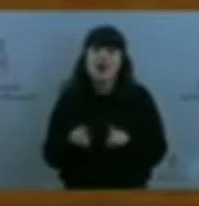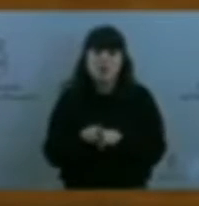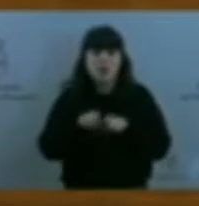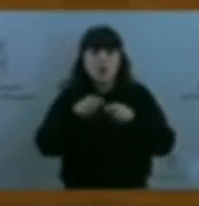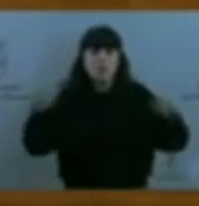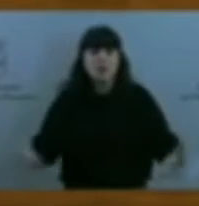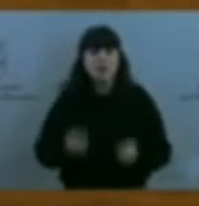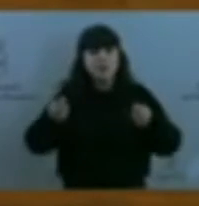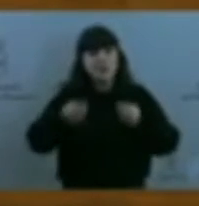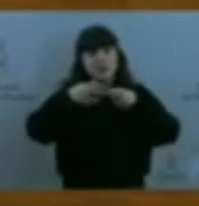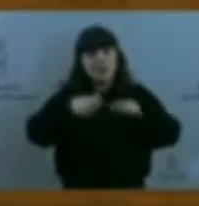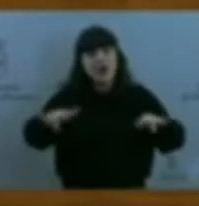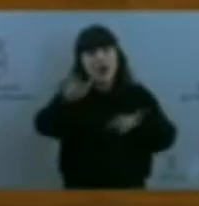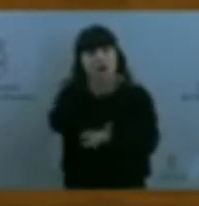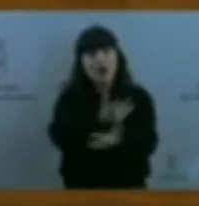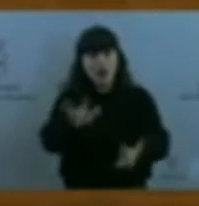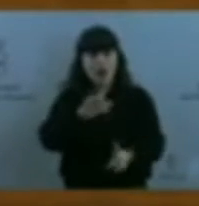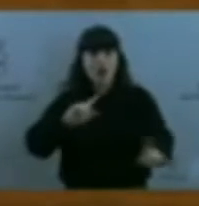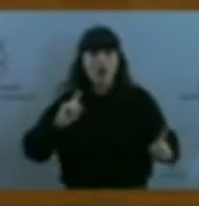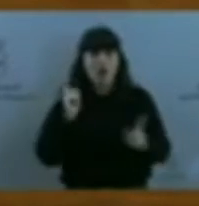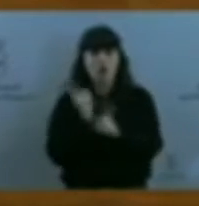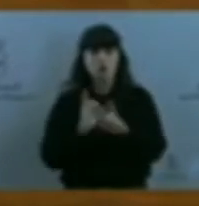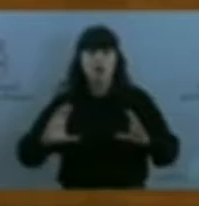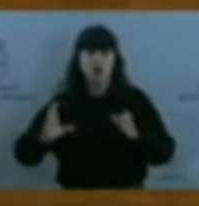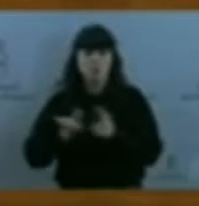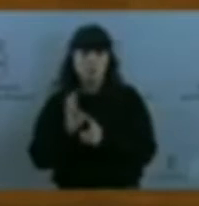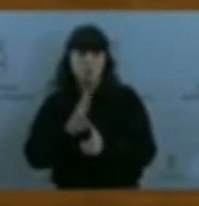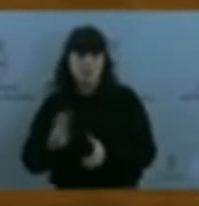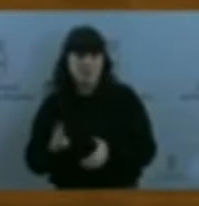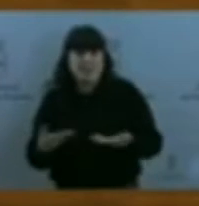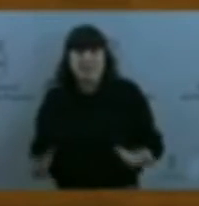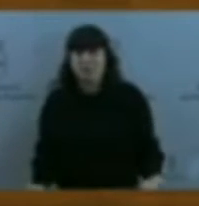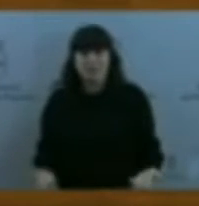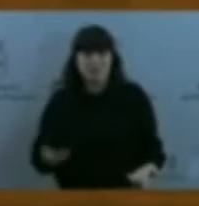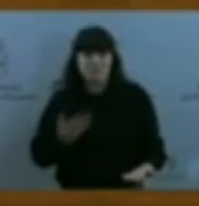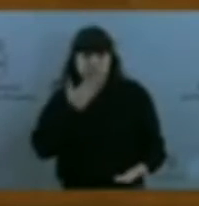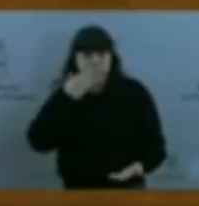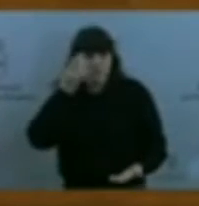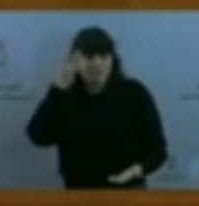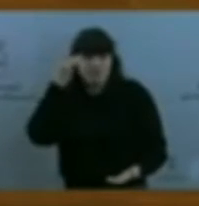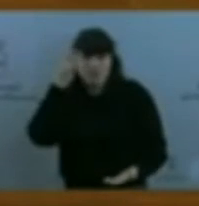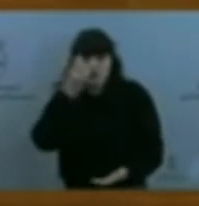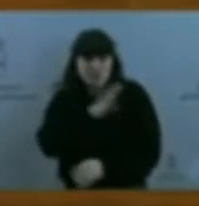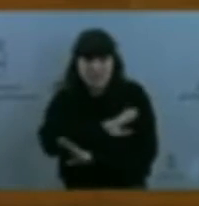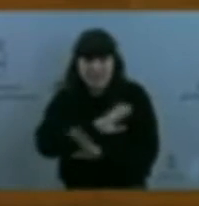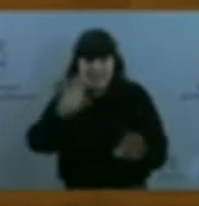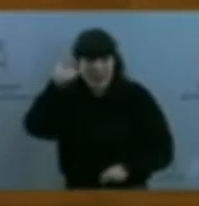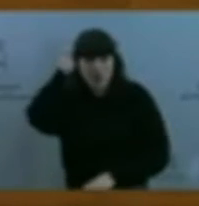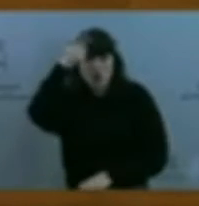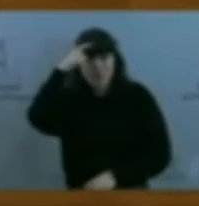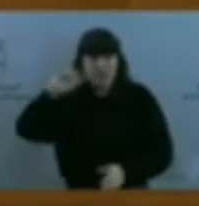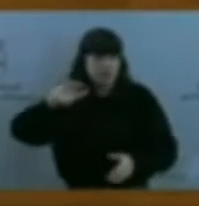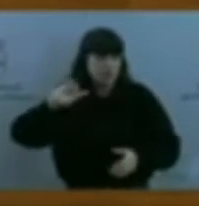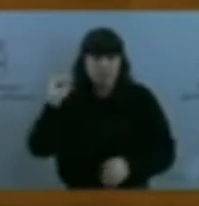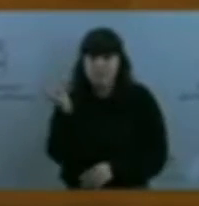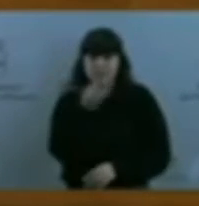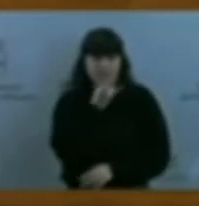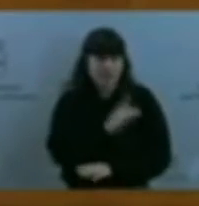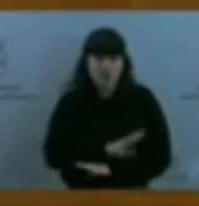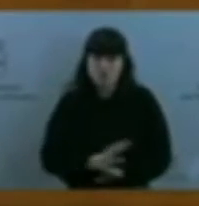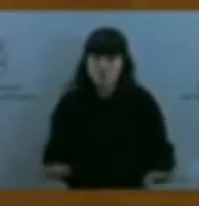Se llega entonces al absurdo de equivocar el mismo concepto de garantía. ¿Cuál es este concepto suyo de